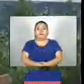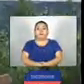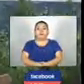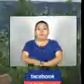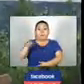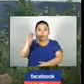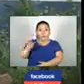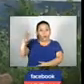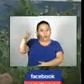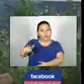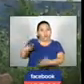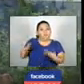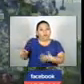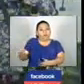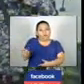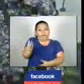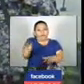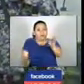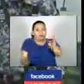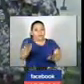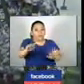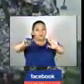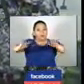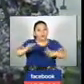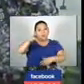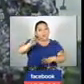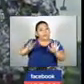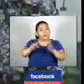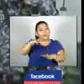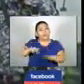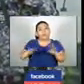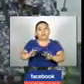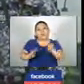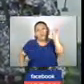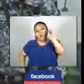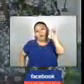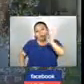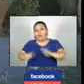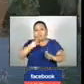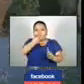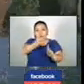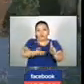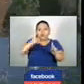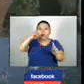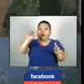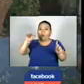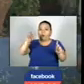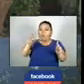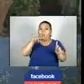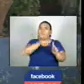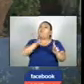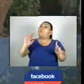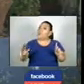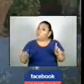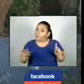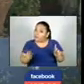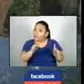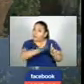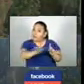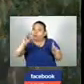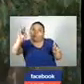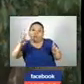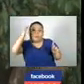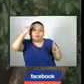Este martes fue presentado en el Juzgado Séptimo de Paz de San Salvador el requerimiento en contra de Juan Carlos Ramírez, acusado del